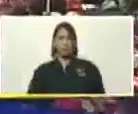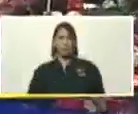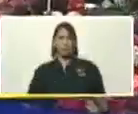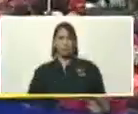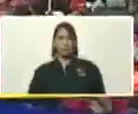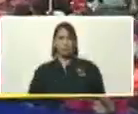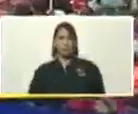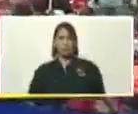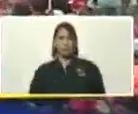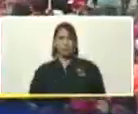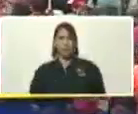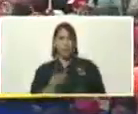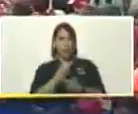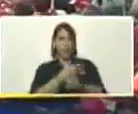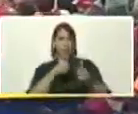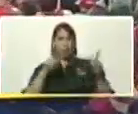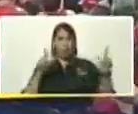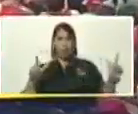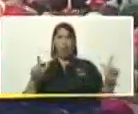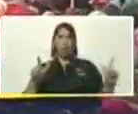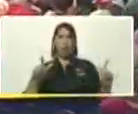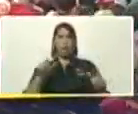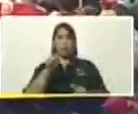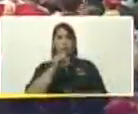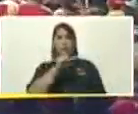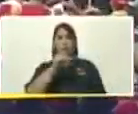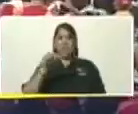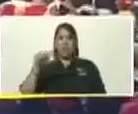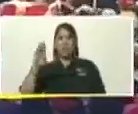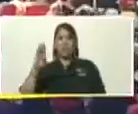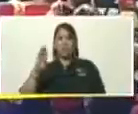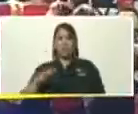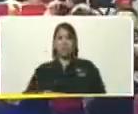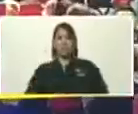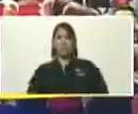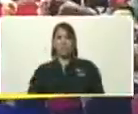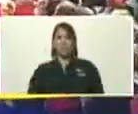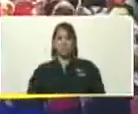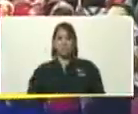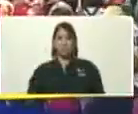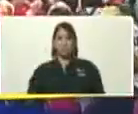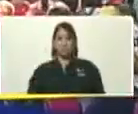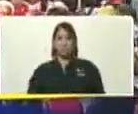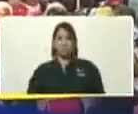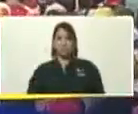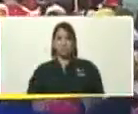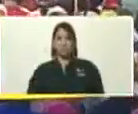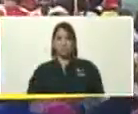¡Free Alex Saab!